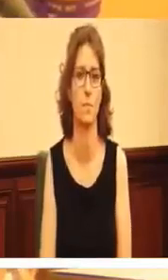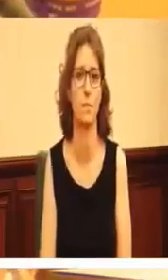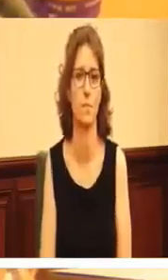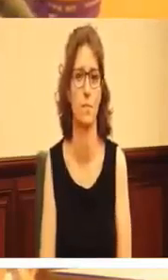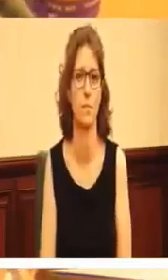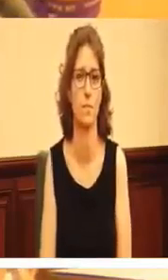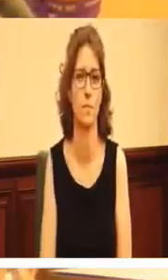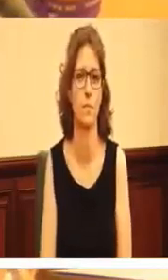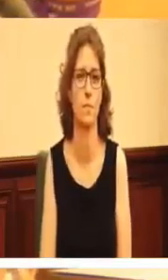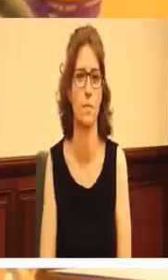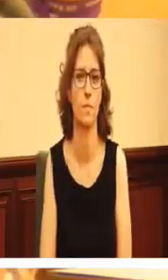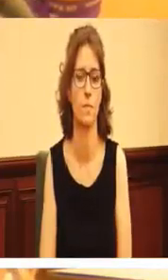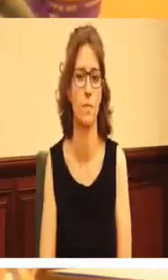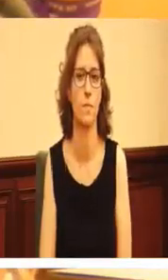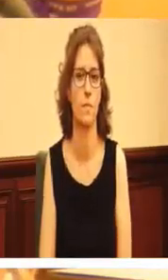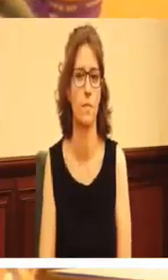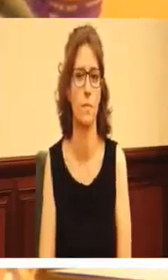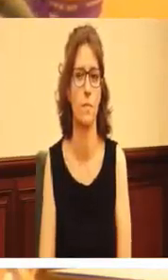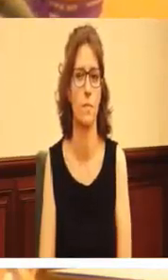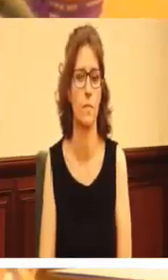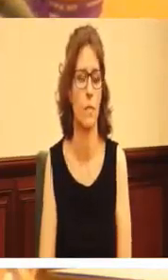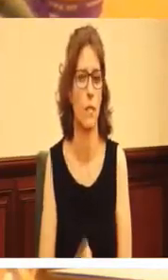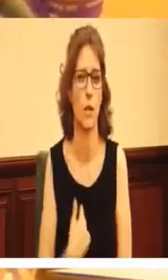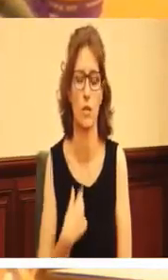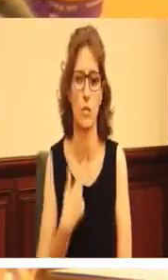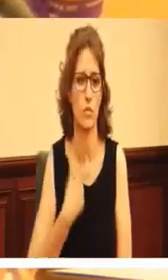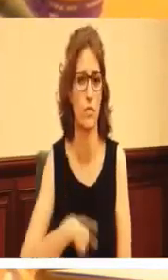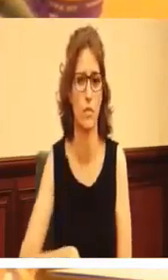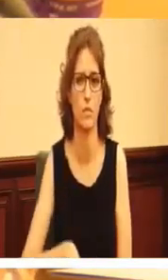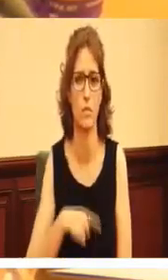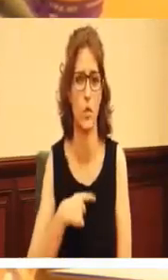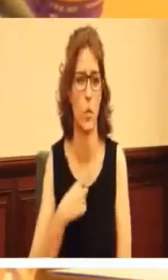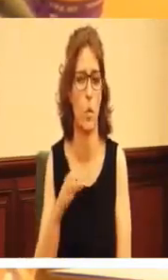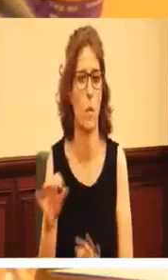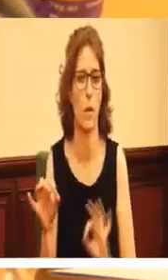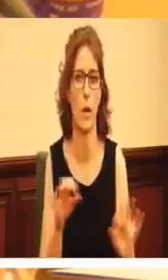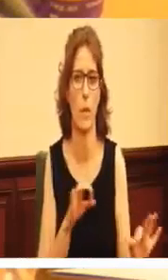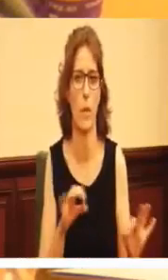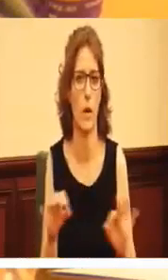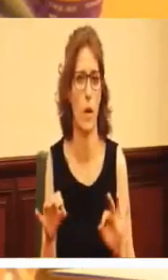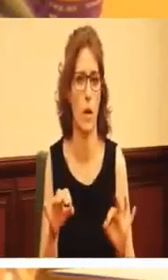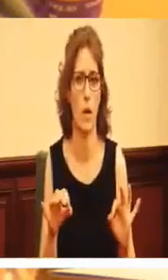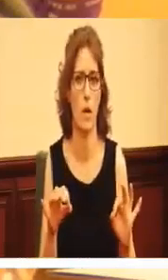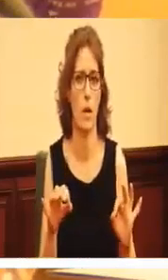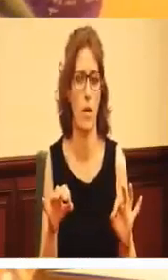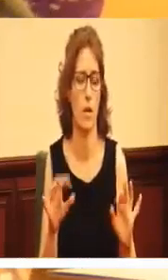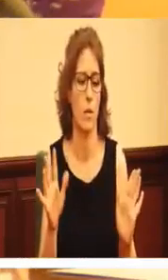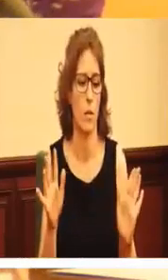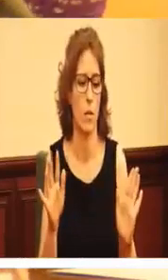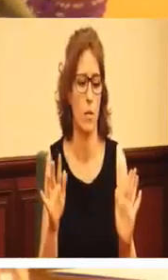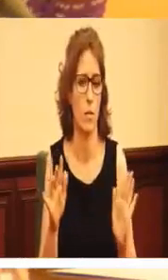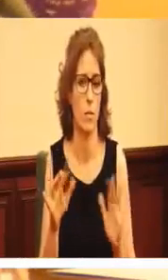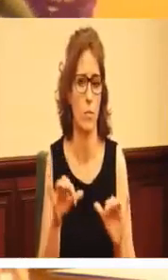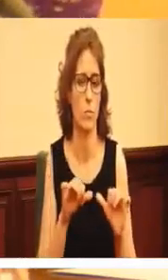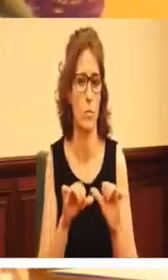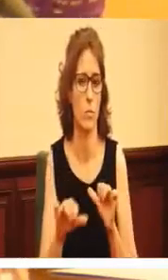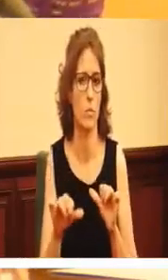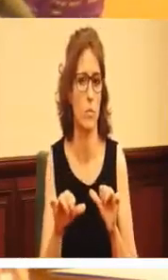yo no sé si voy a estar preparada para lo que vamos a escuchar